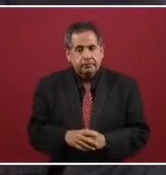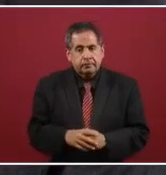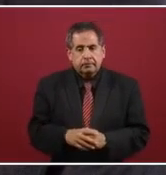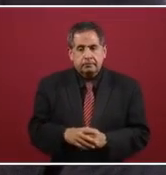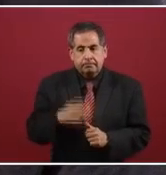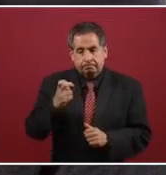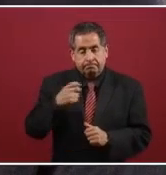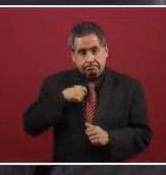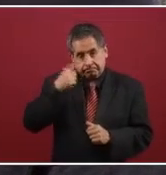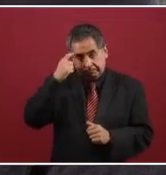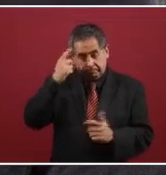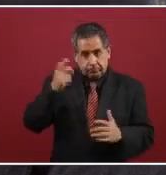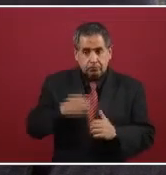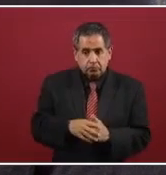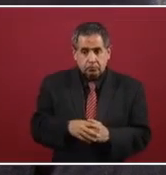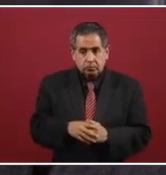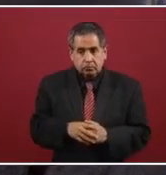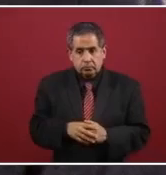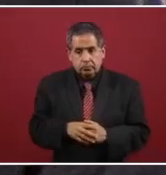Eso es lo que